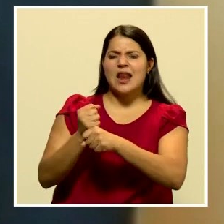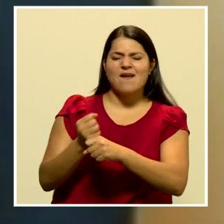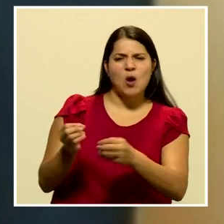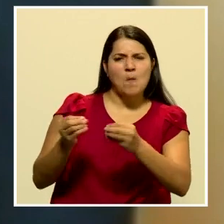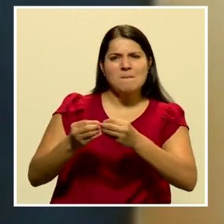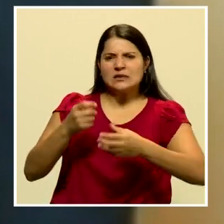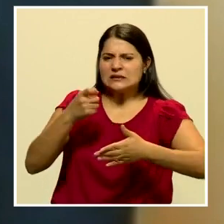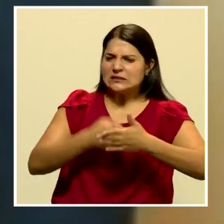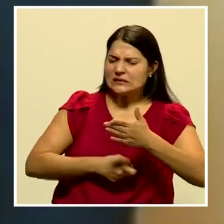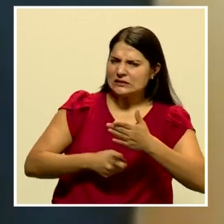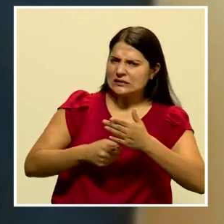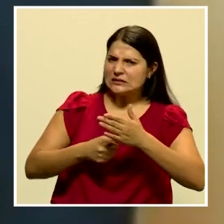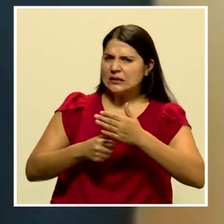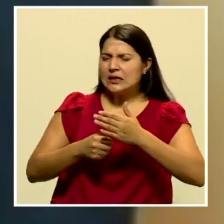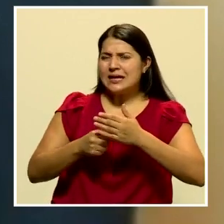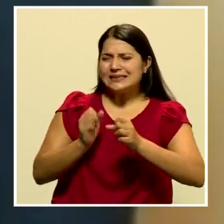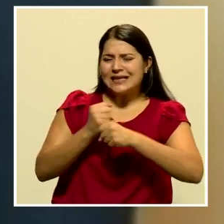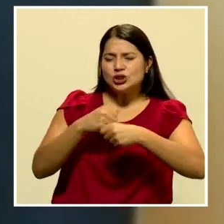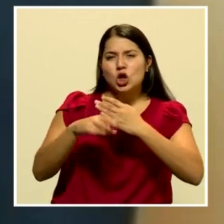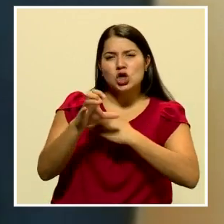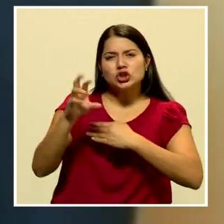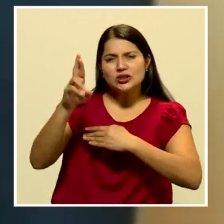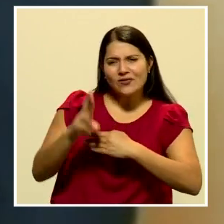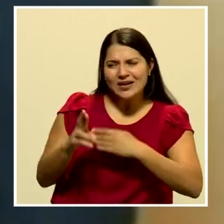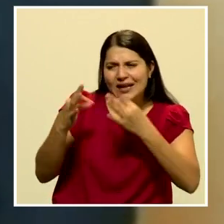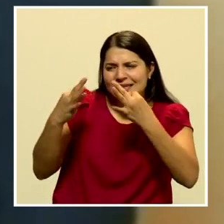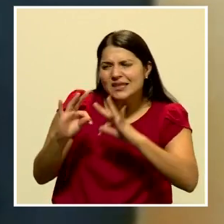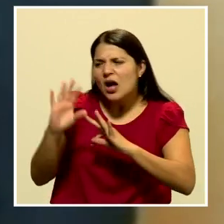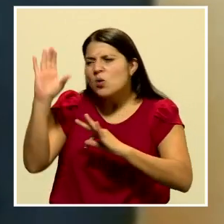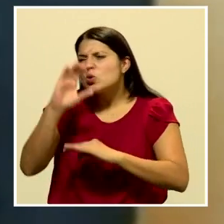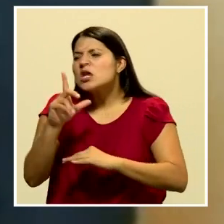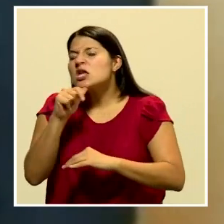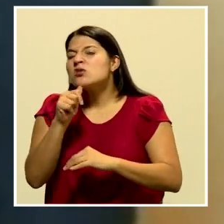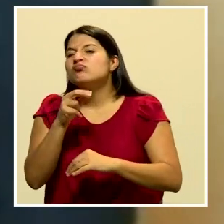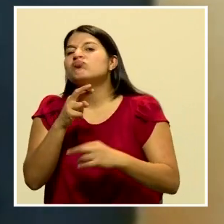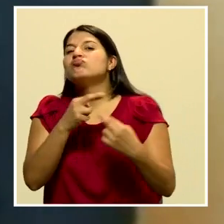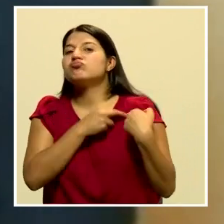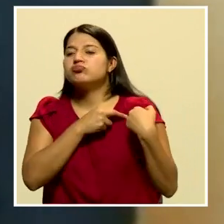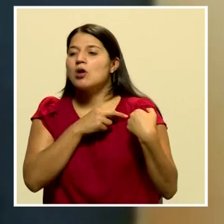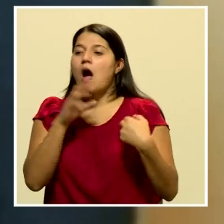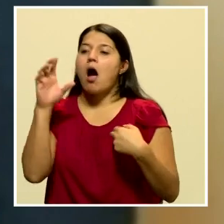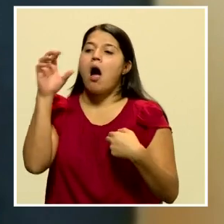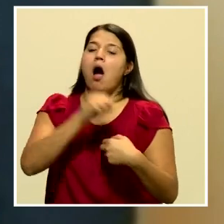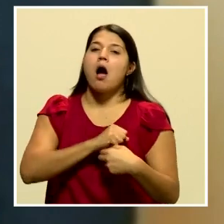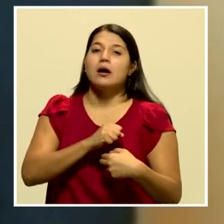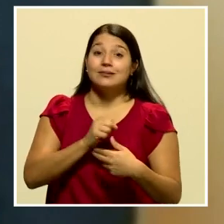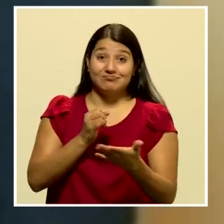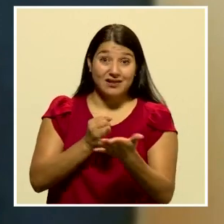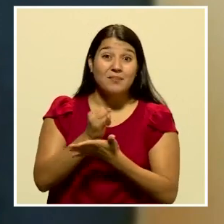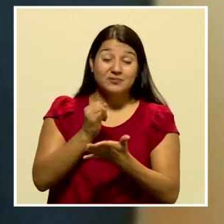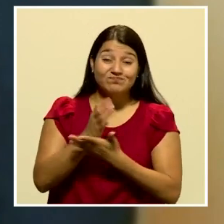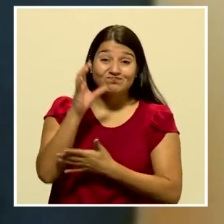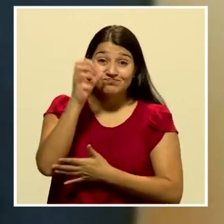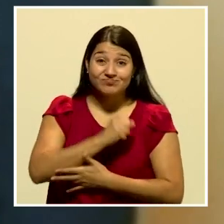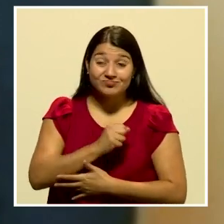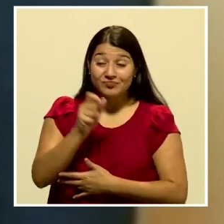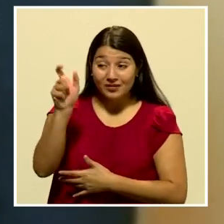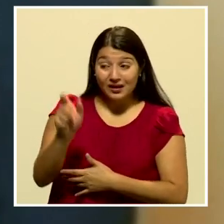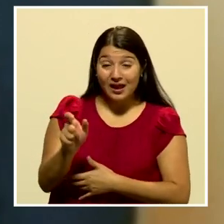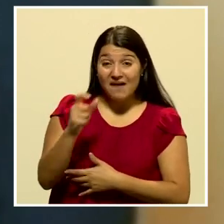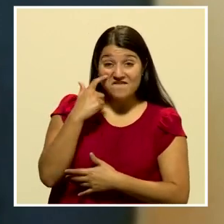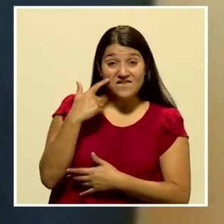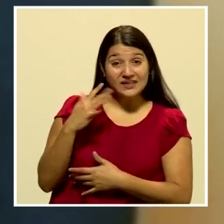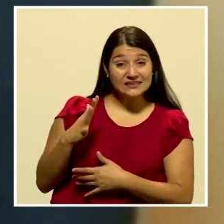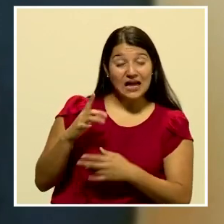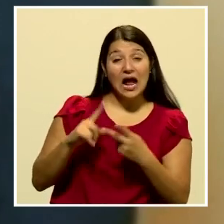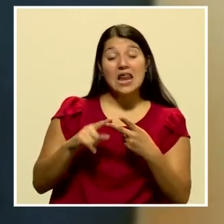Rica en la persecución de este delito. Entonces, lo que descubrió la investigación de la